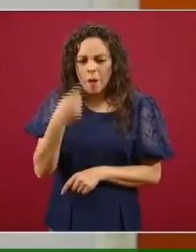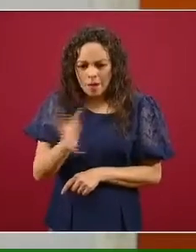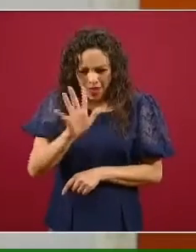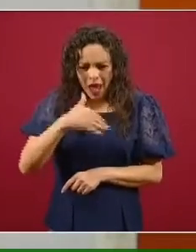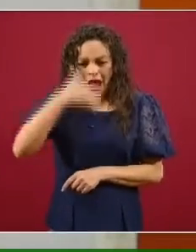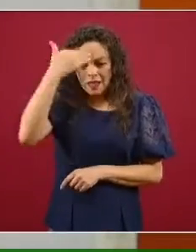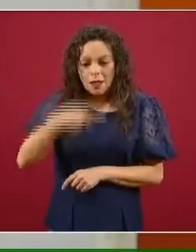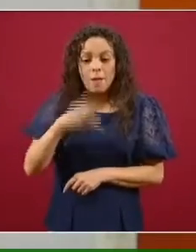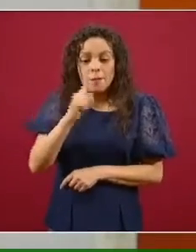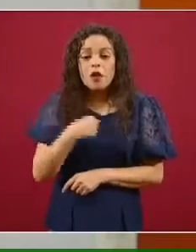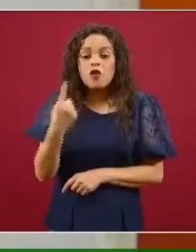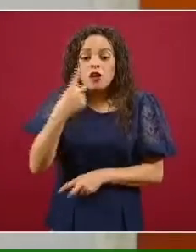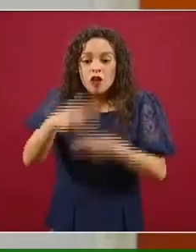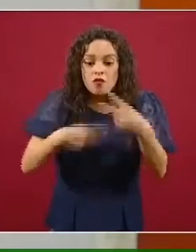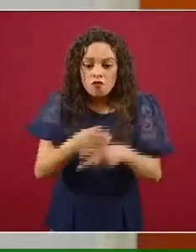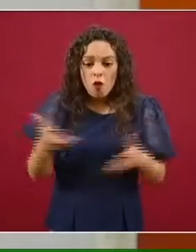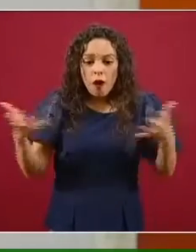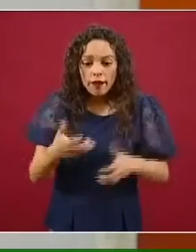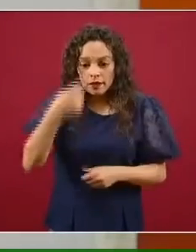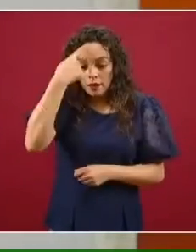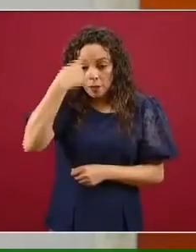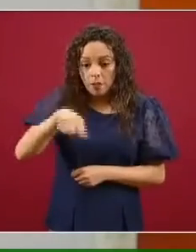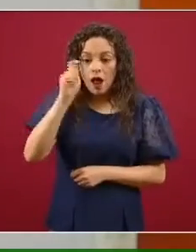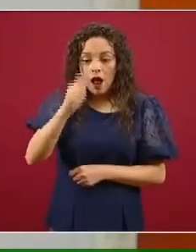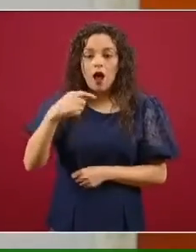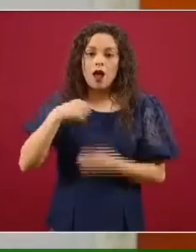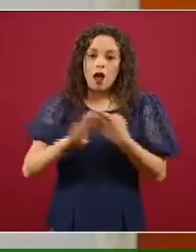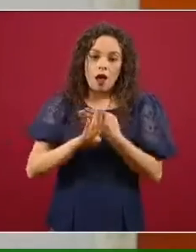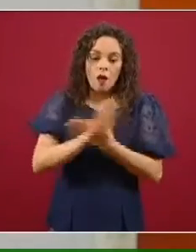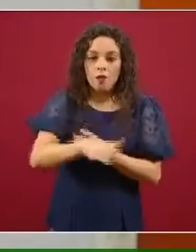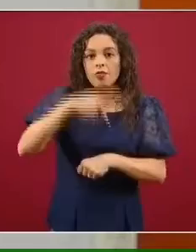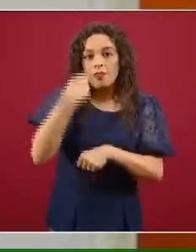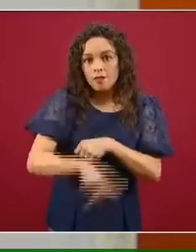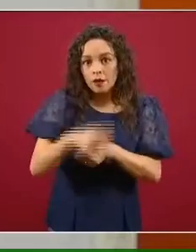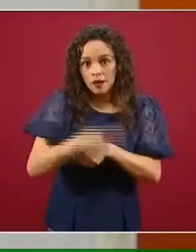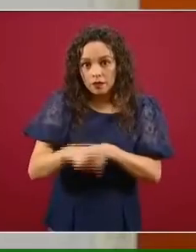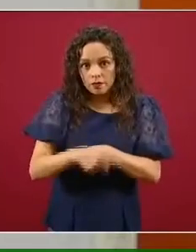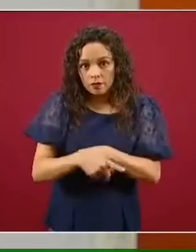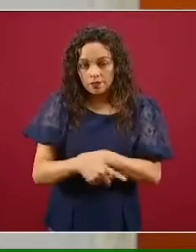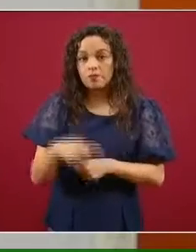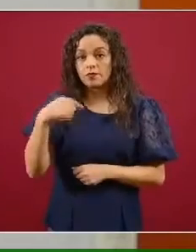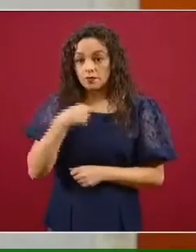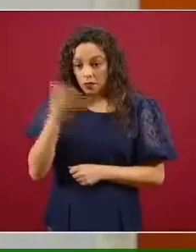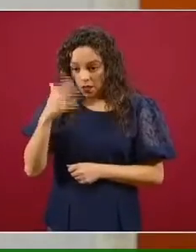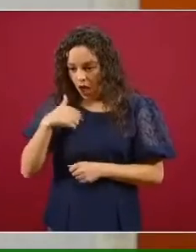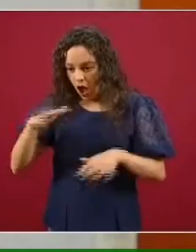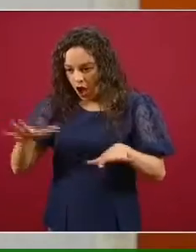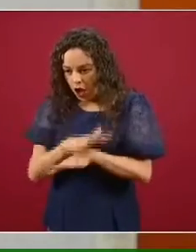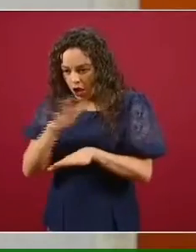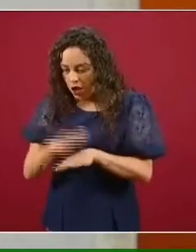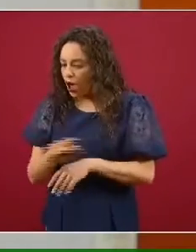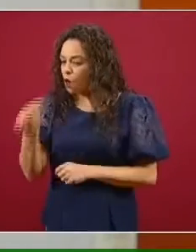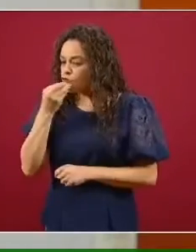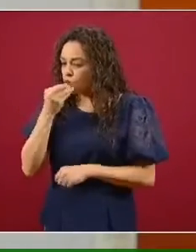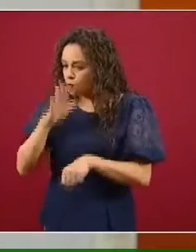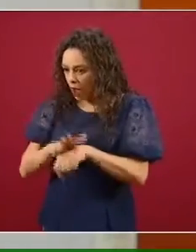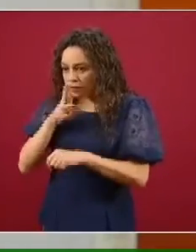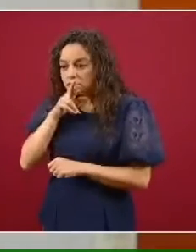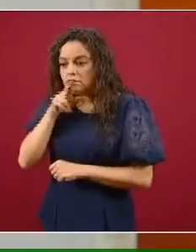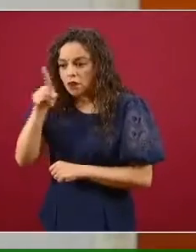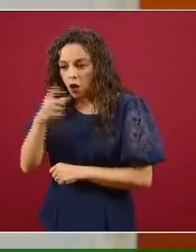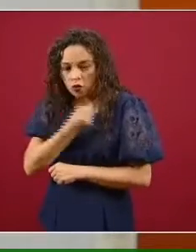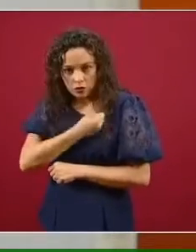realmente asegurar de cambiar ese riesgo? Estoy haciendo cambios en mi dieta, estoy haciendo cambios en